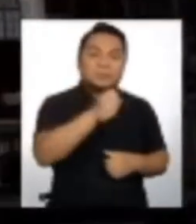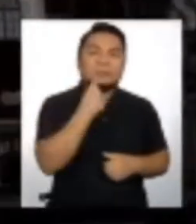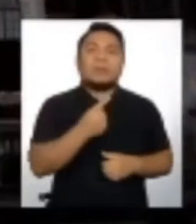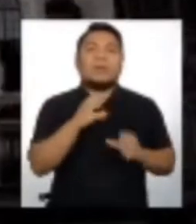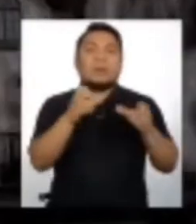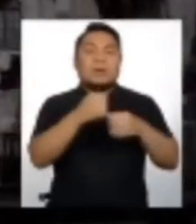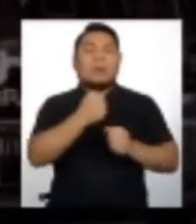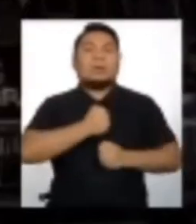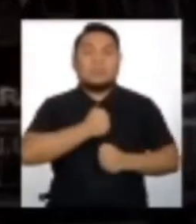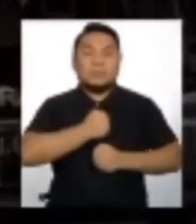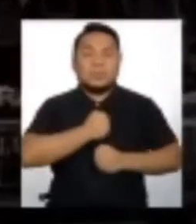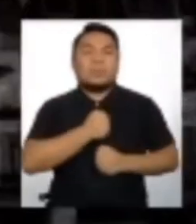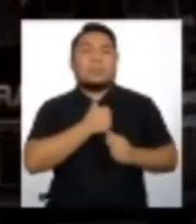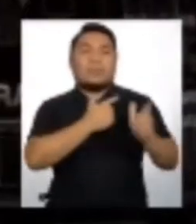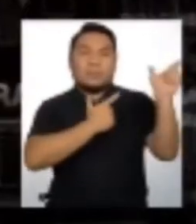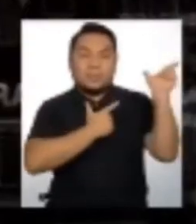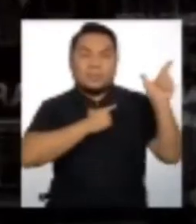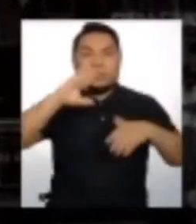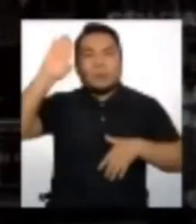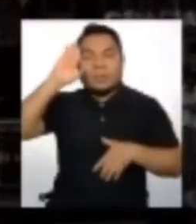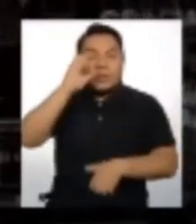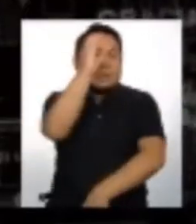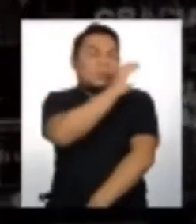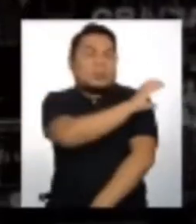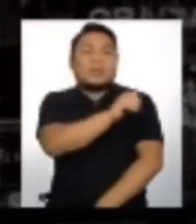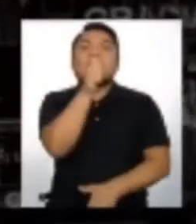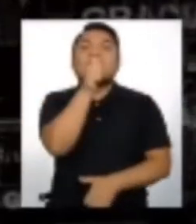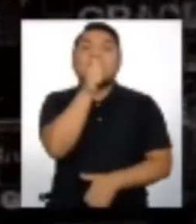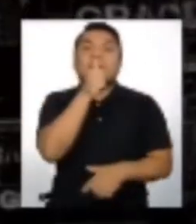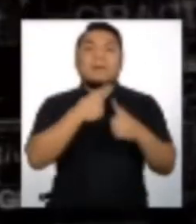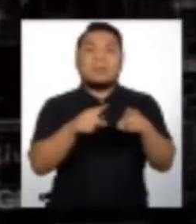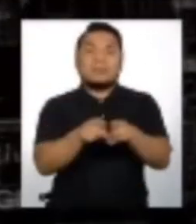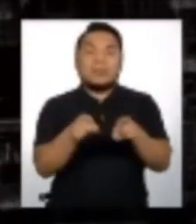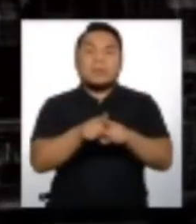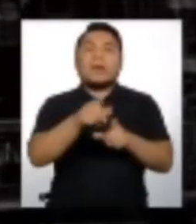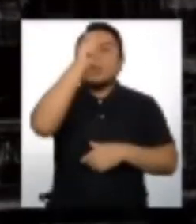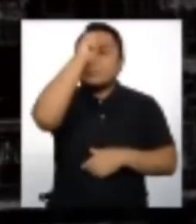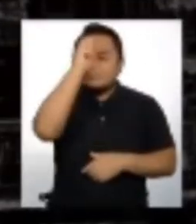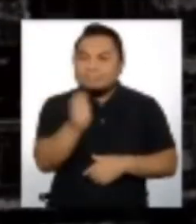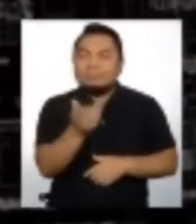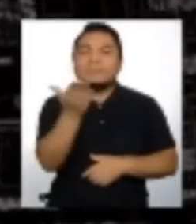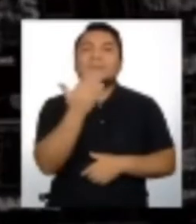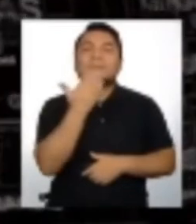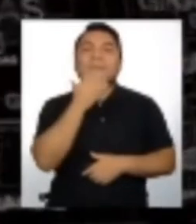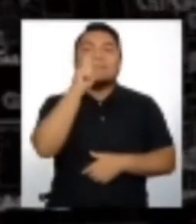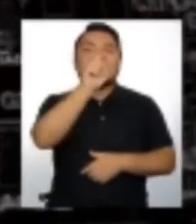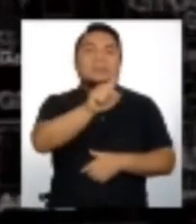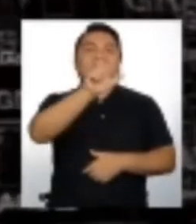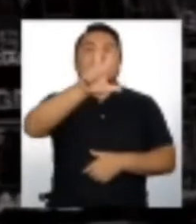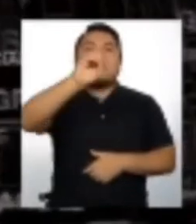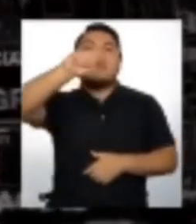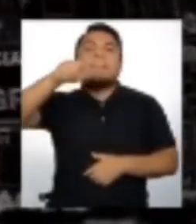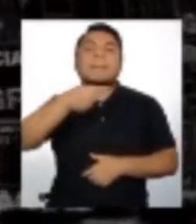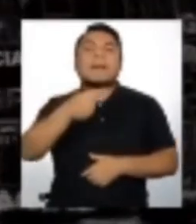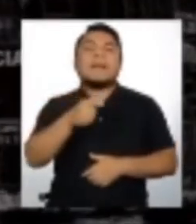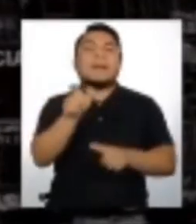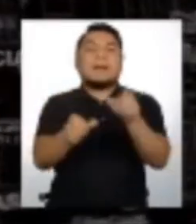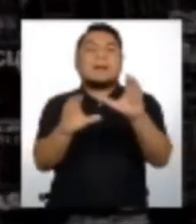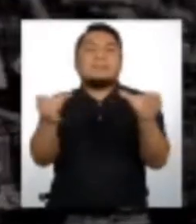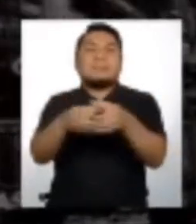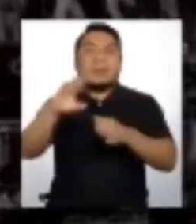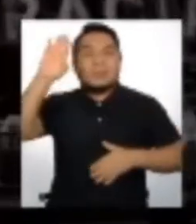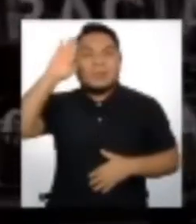de las fuerzas hermanas las clínicas privadas pero también un homenaje a los 130.000 miembros de la policía nacional